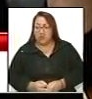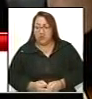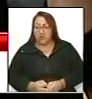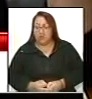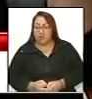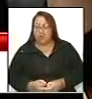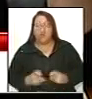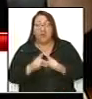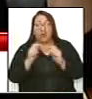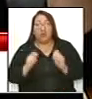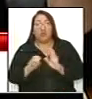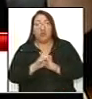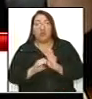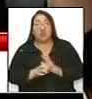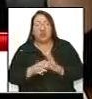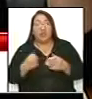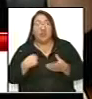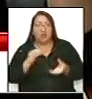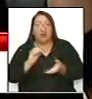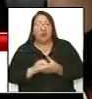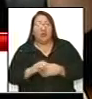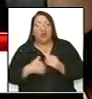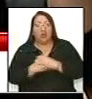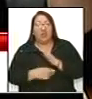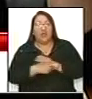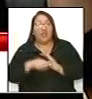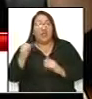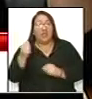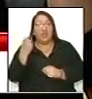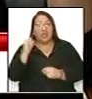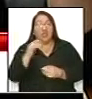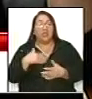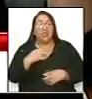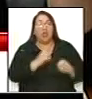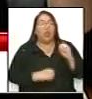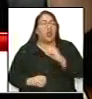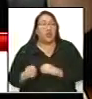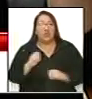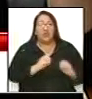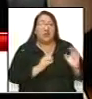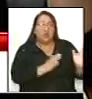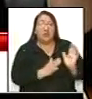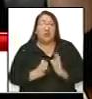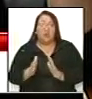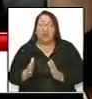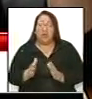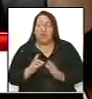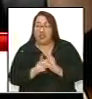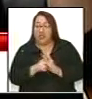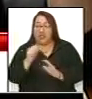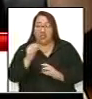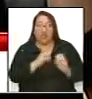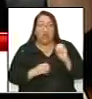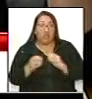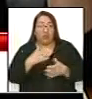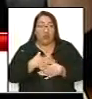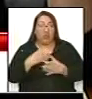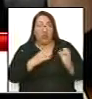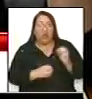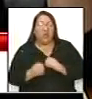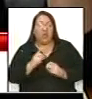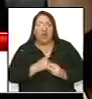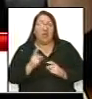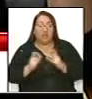que la libertad de asociación lleva implícito el derecho de autoorganización. Y el derecho de autoorganización es decir que